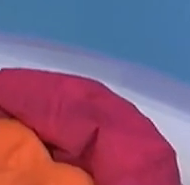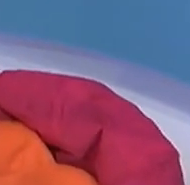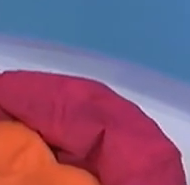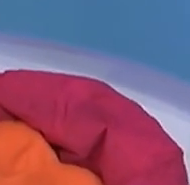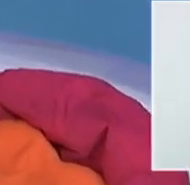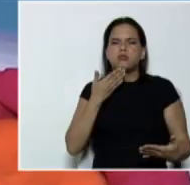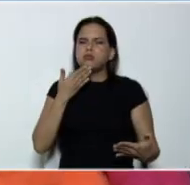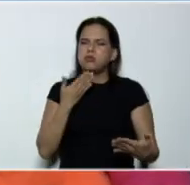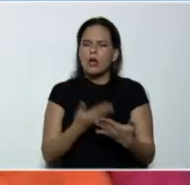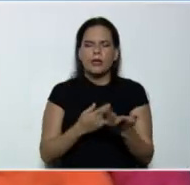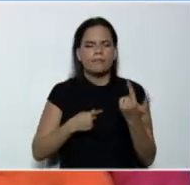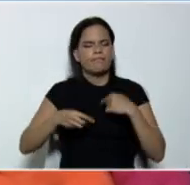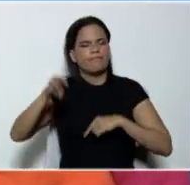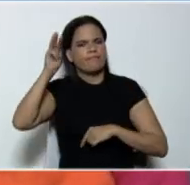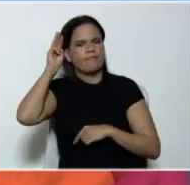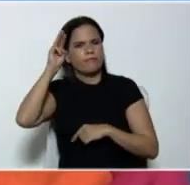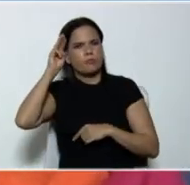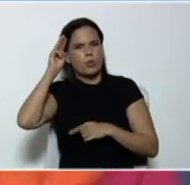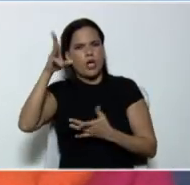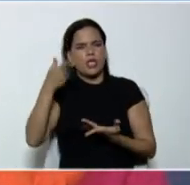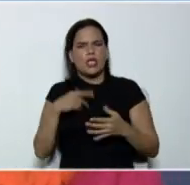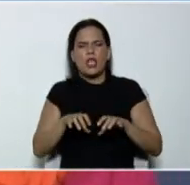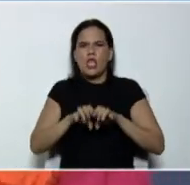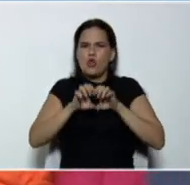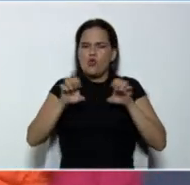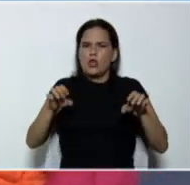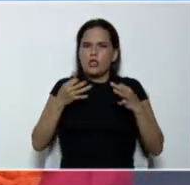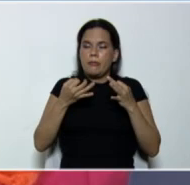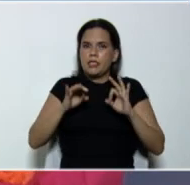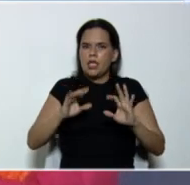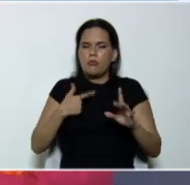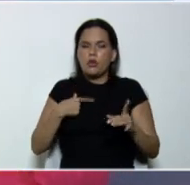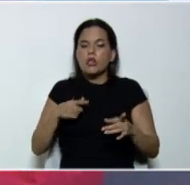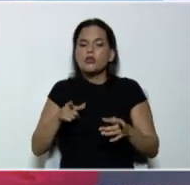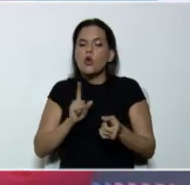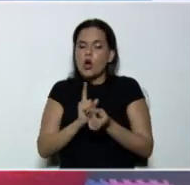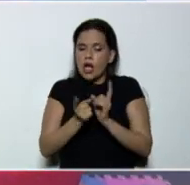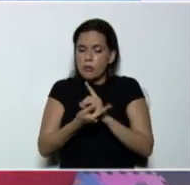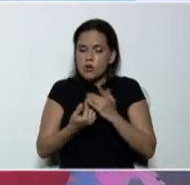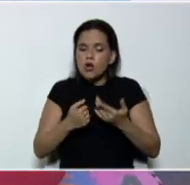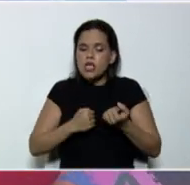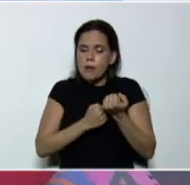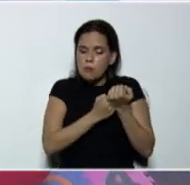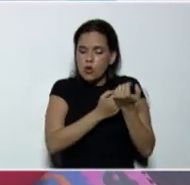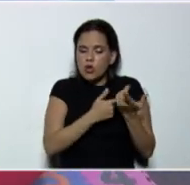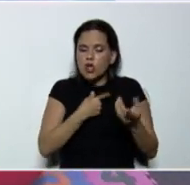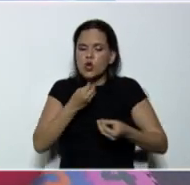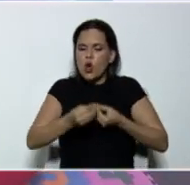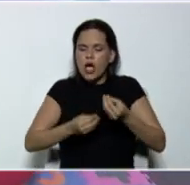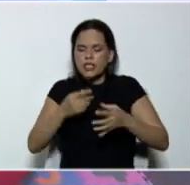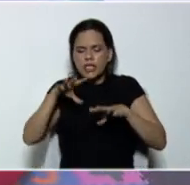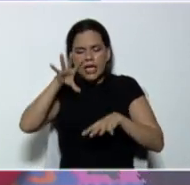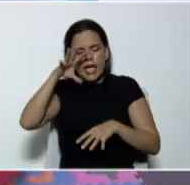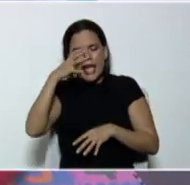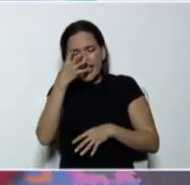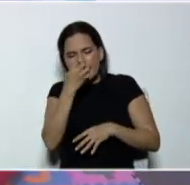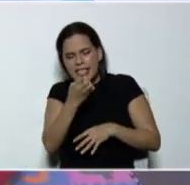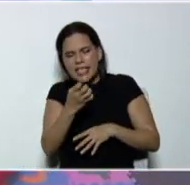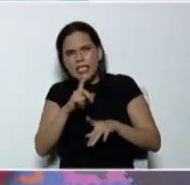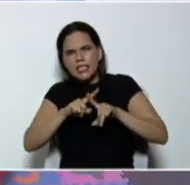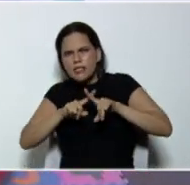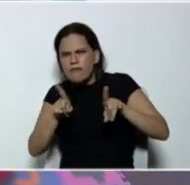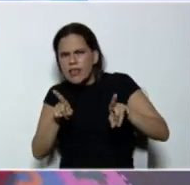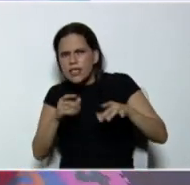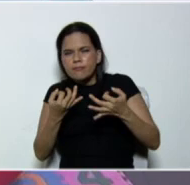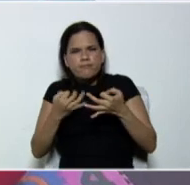Muchísimas gracias, maestra Sarín Herrera, por esas adaptaciones curriculares que nos hacen entender que ser diferente es algo común. Por